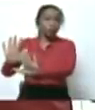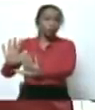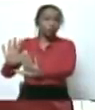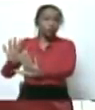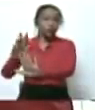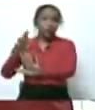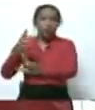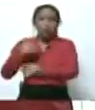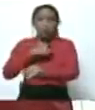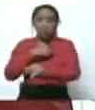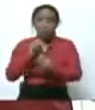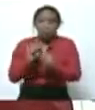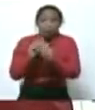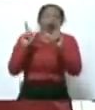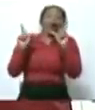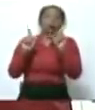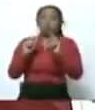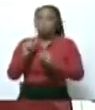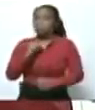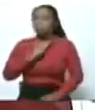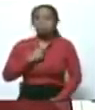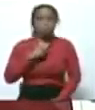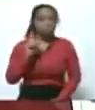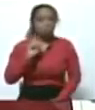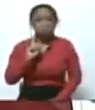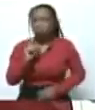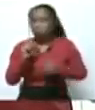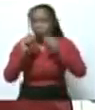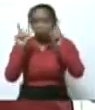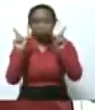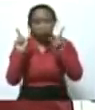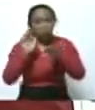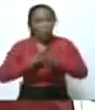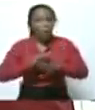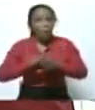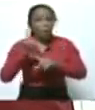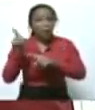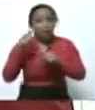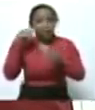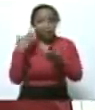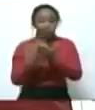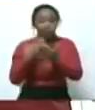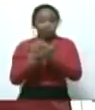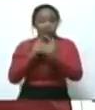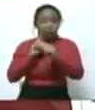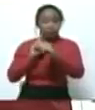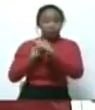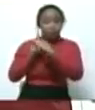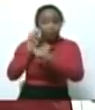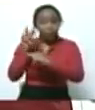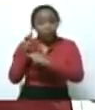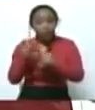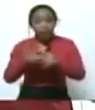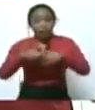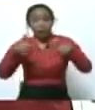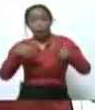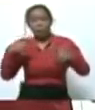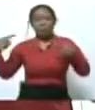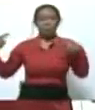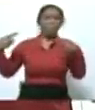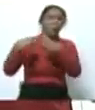No nos sorprende, en verdad. No nos sorprende porque es público, notorio y comunicacional las enormes